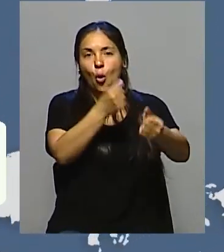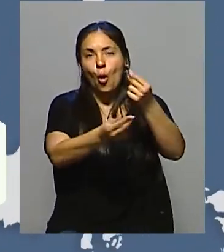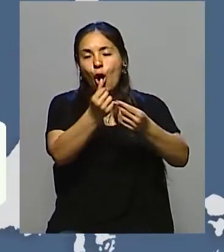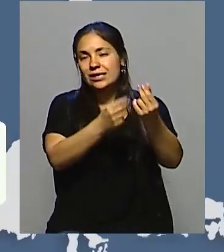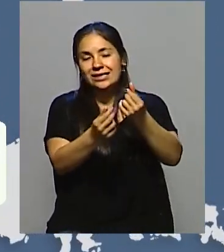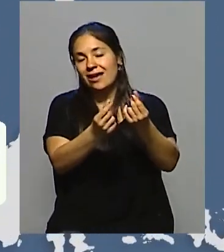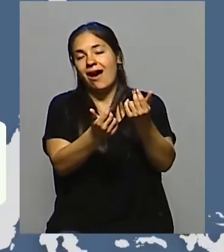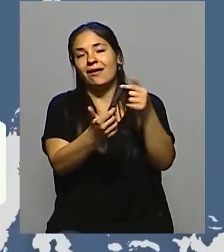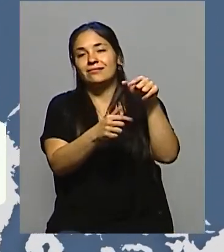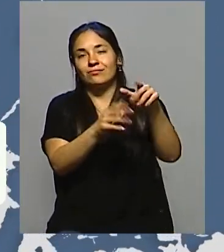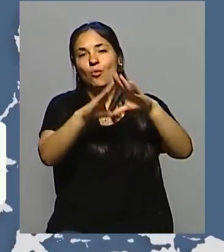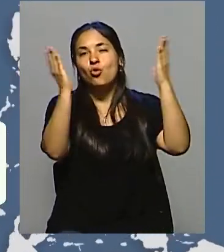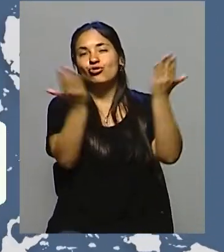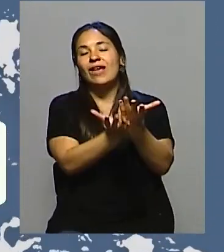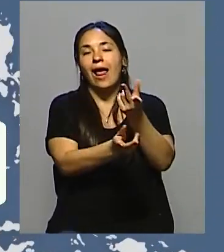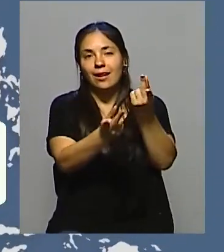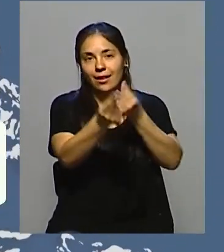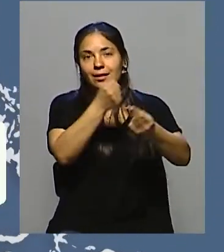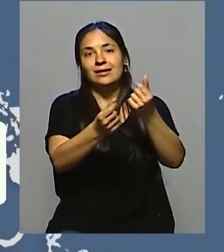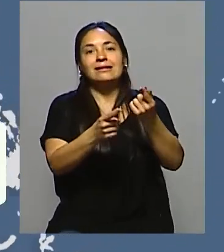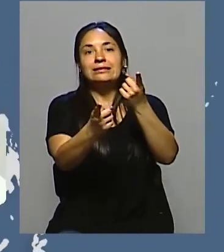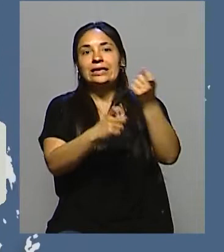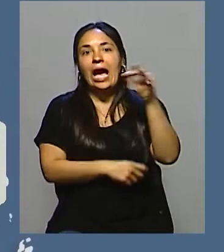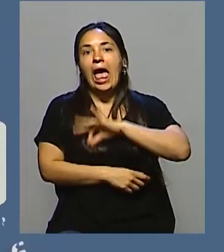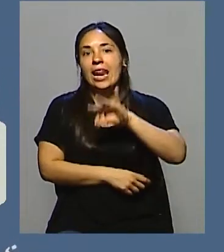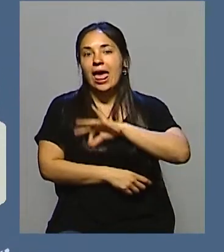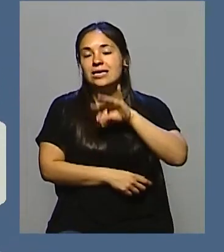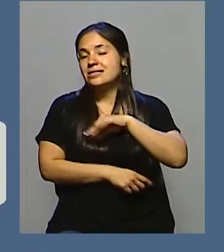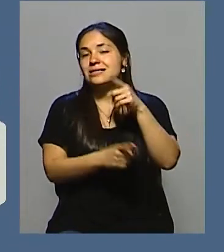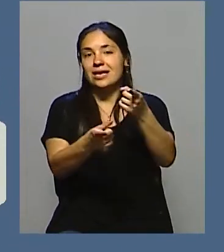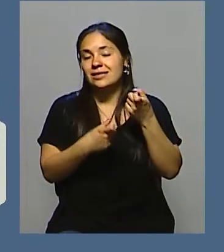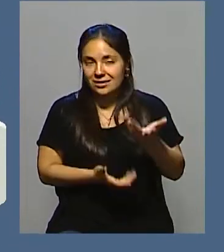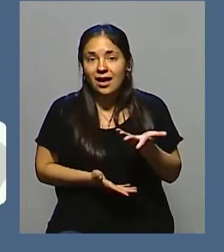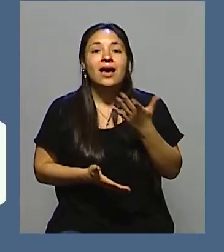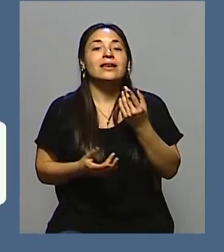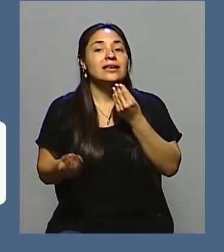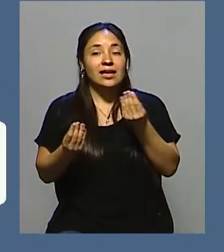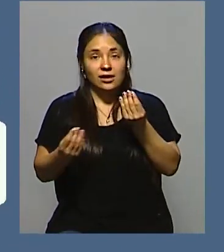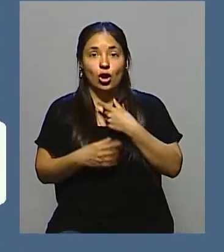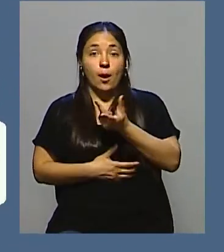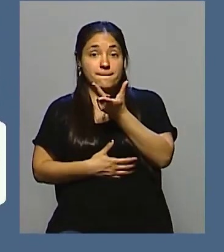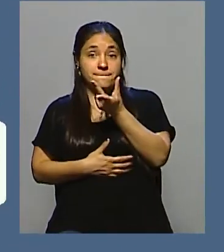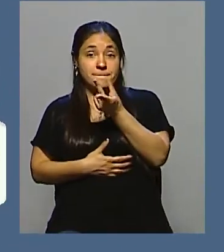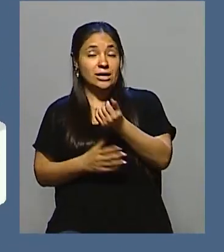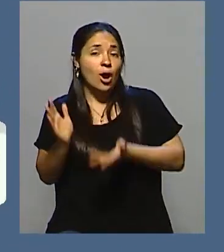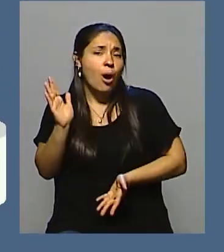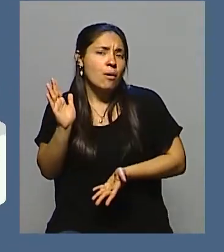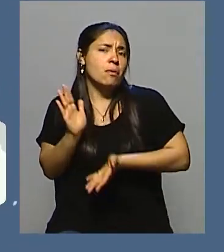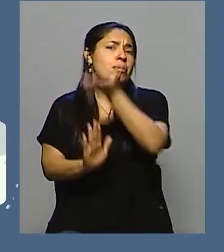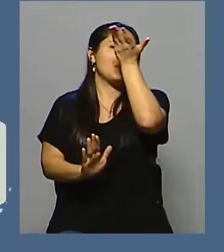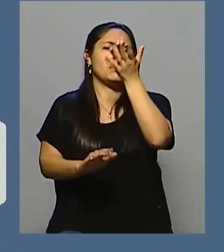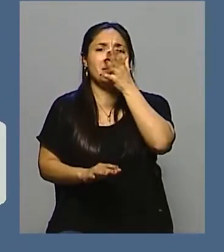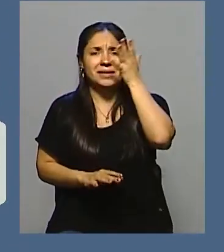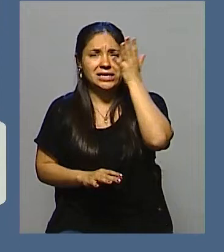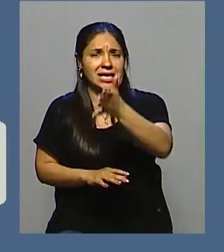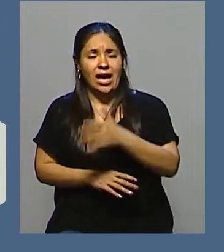bolsa necesitan tener ganancias impresionantes. Entonces, ¿qué hicieron? Subieron los precios de una forma